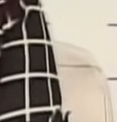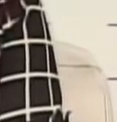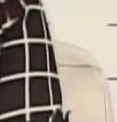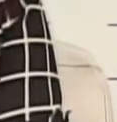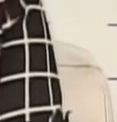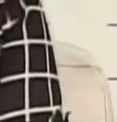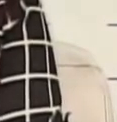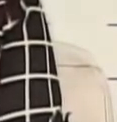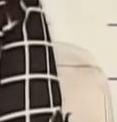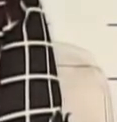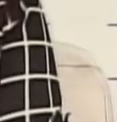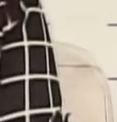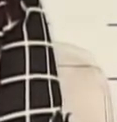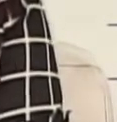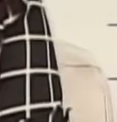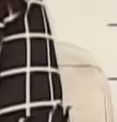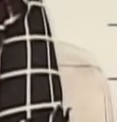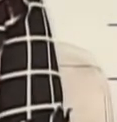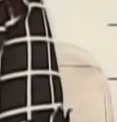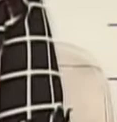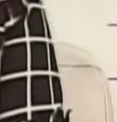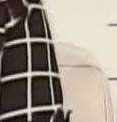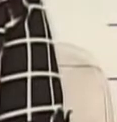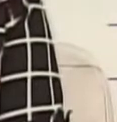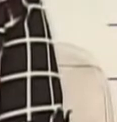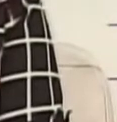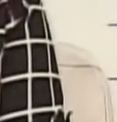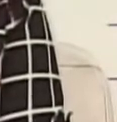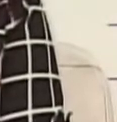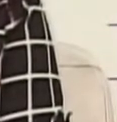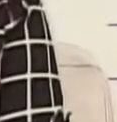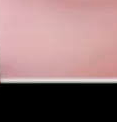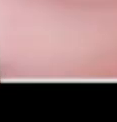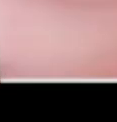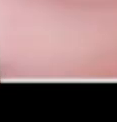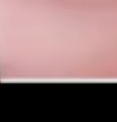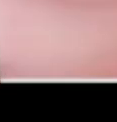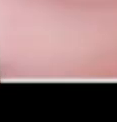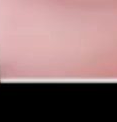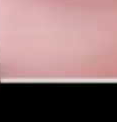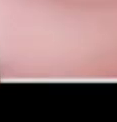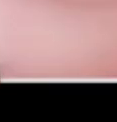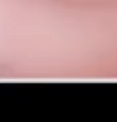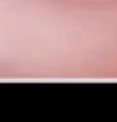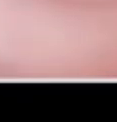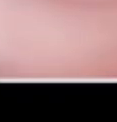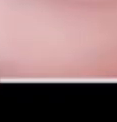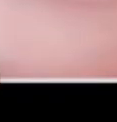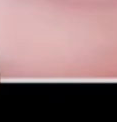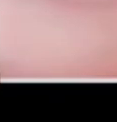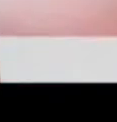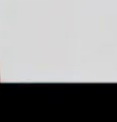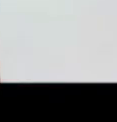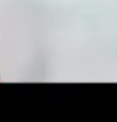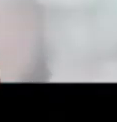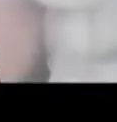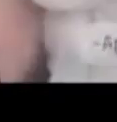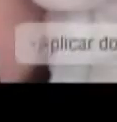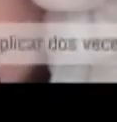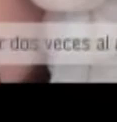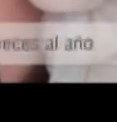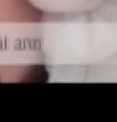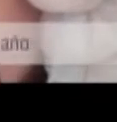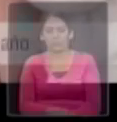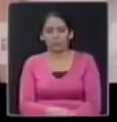Sin embargo, Colgate para nosotros ha sido estratégico y perfecto porque nos abrió